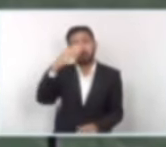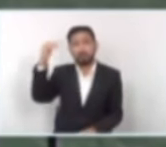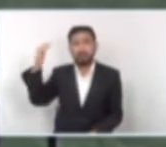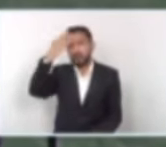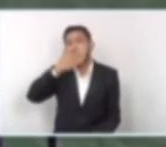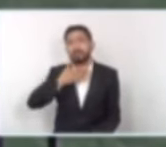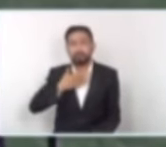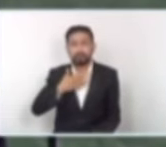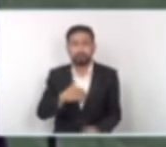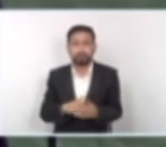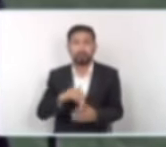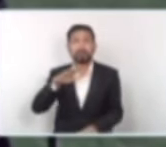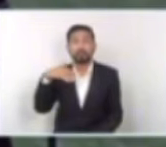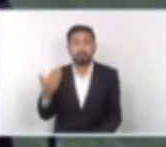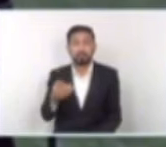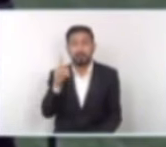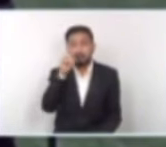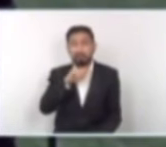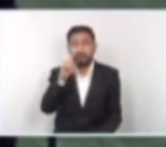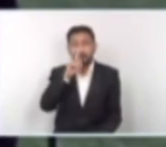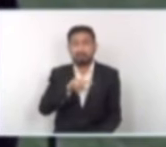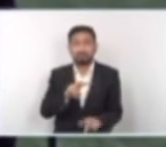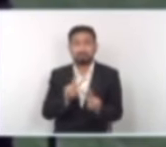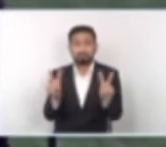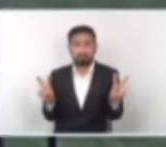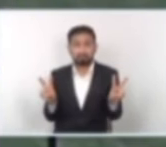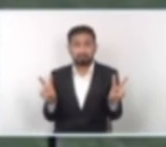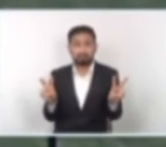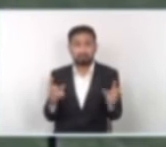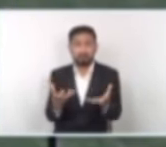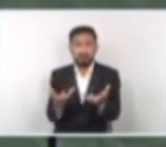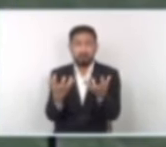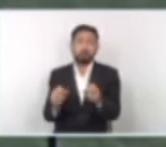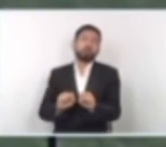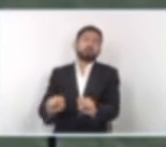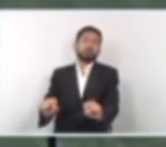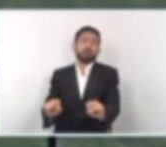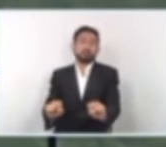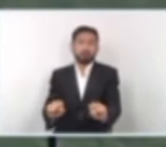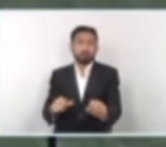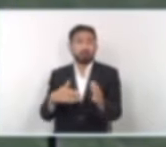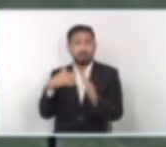luego por una falsa paz que dejó más muertos que la propia guerra.